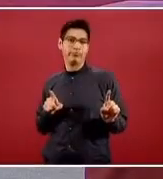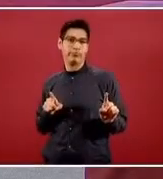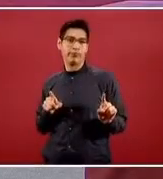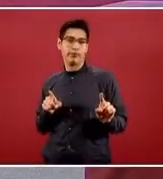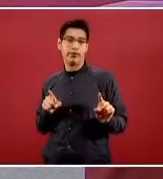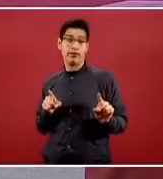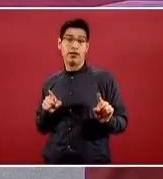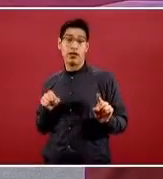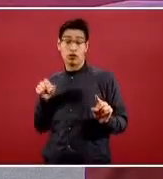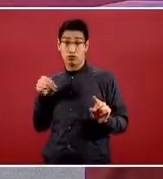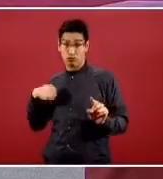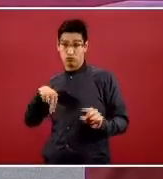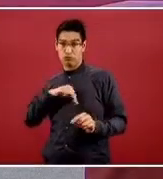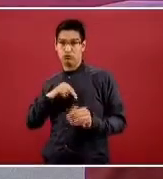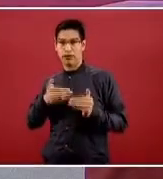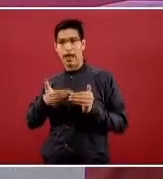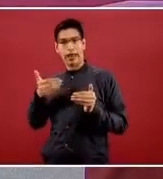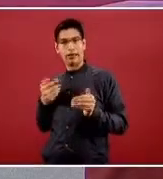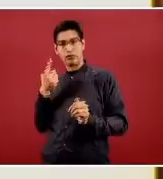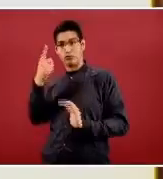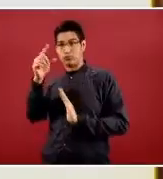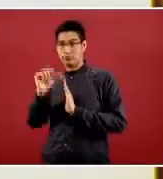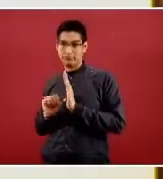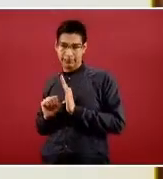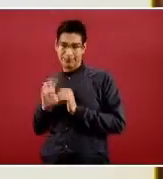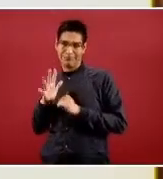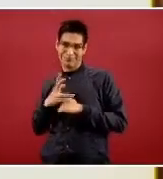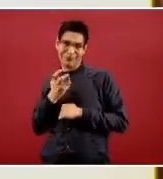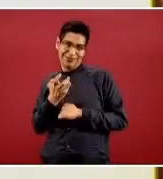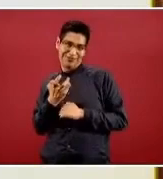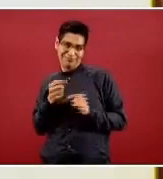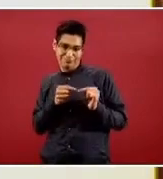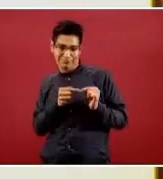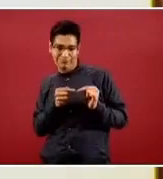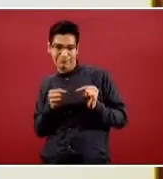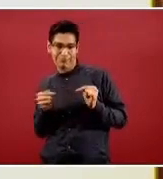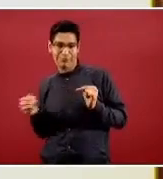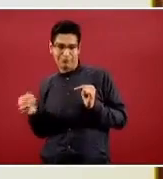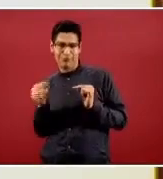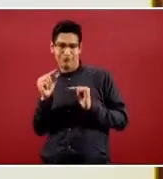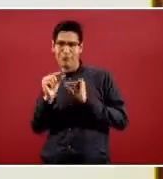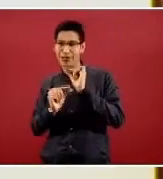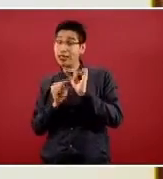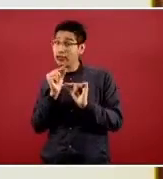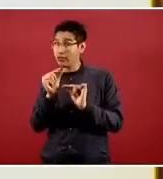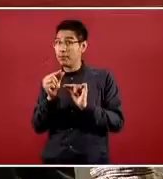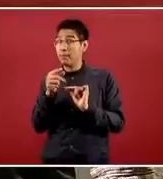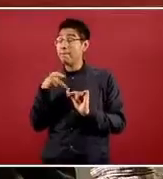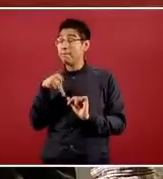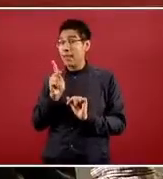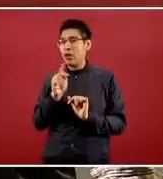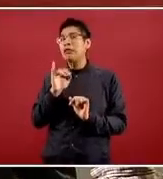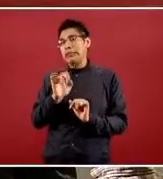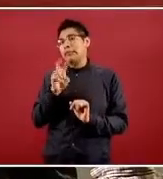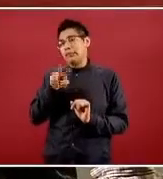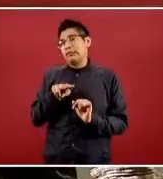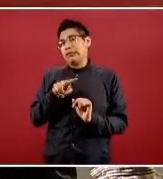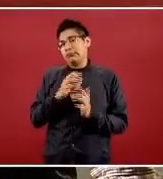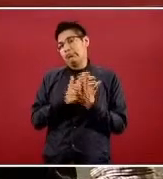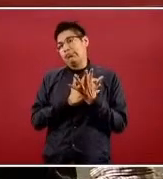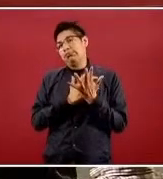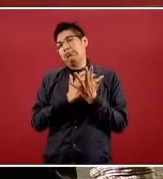mes antes y por eso el comportamiento que tienen, pero básicamente la idea es poder ver cómo si nuestra curva continúa ascendiendo, pero tiene